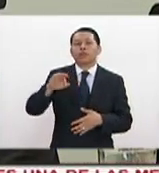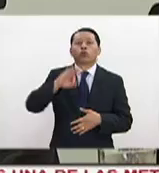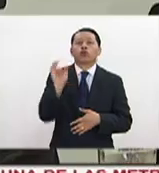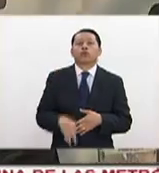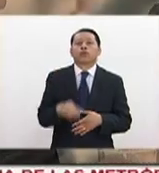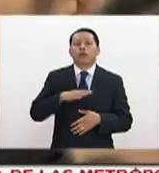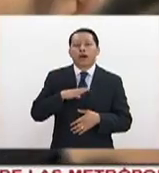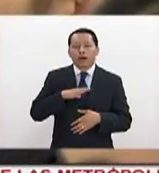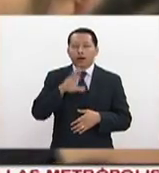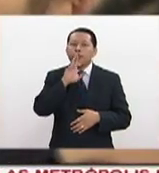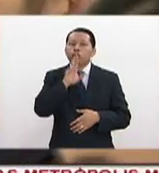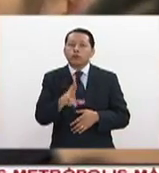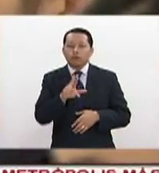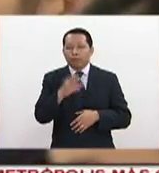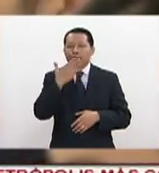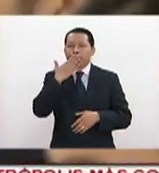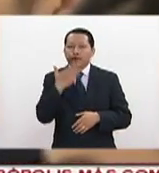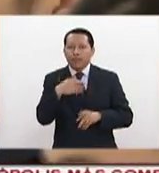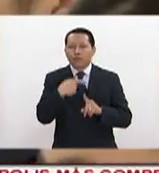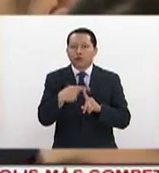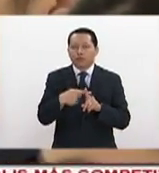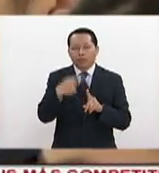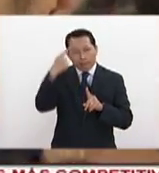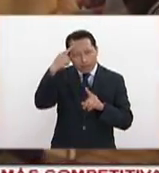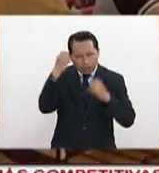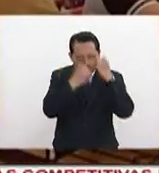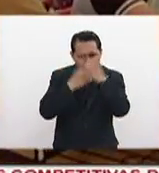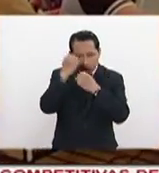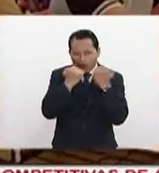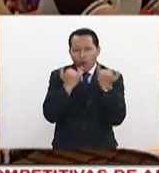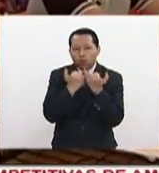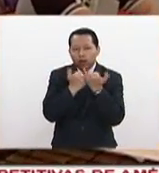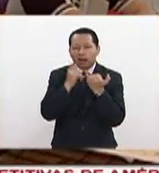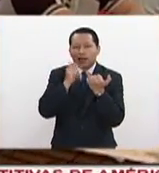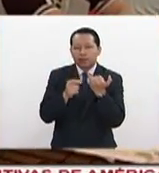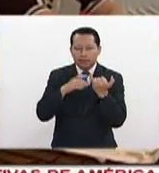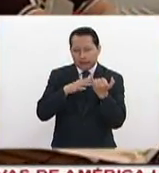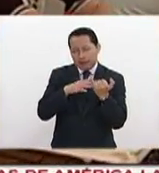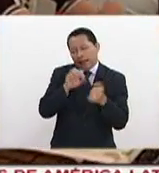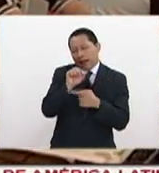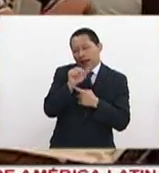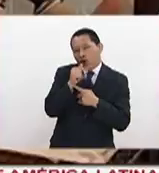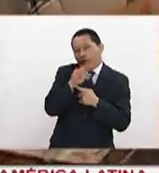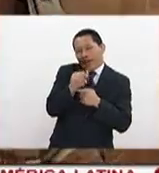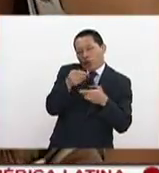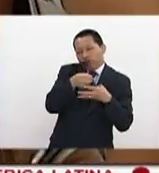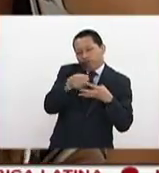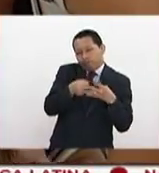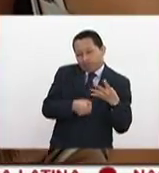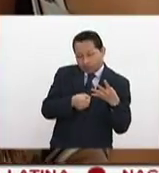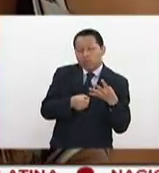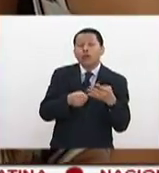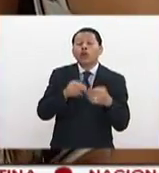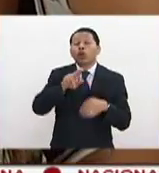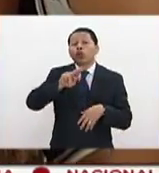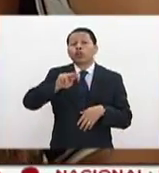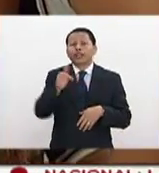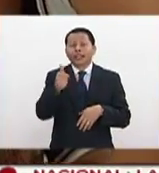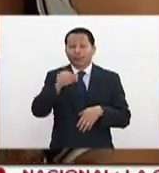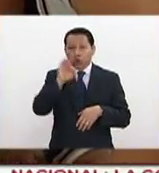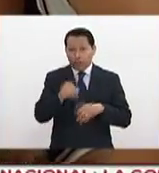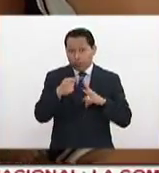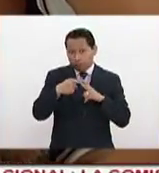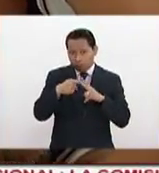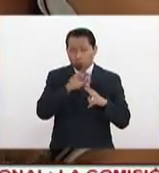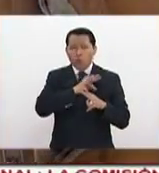8.3% obtuvo resultados favorables en análisis y jerarquización de argumentos. En matemáticas, 86%